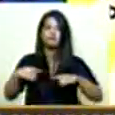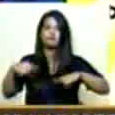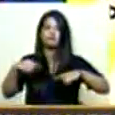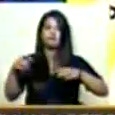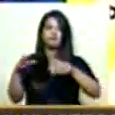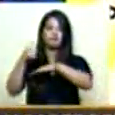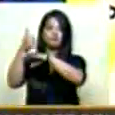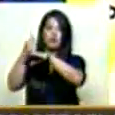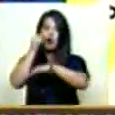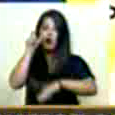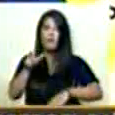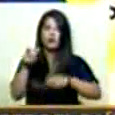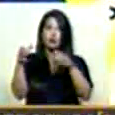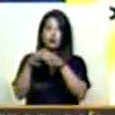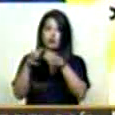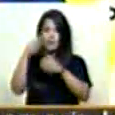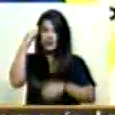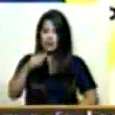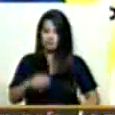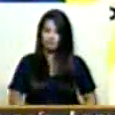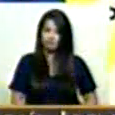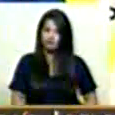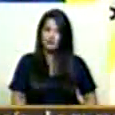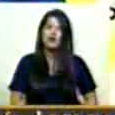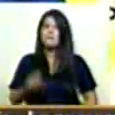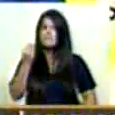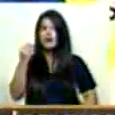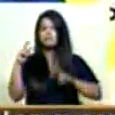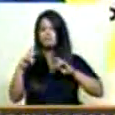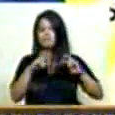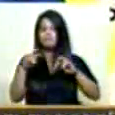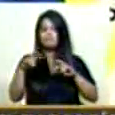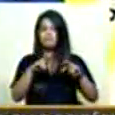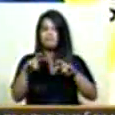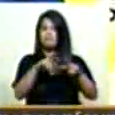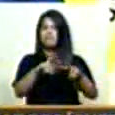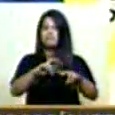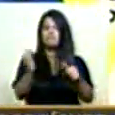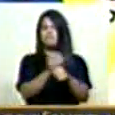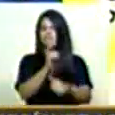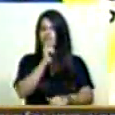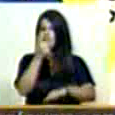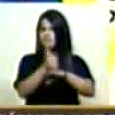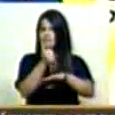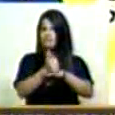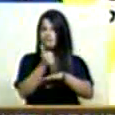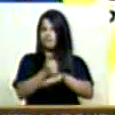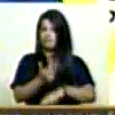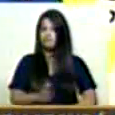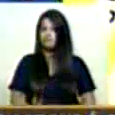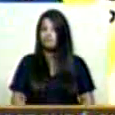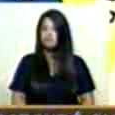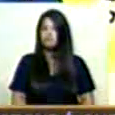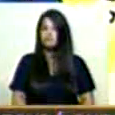por el comando estratégico operacional para dar con los responsables ante este acto terrorista y